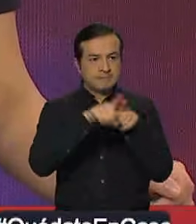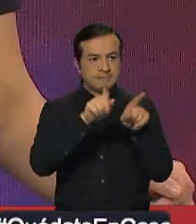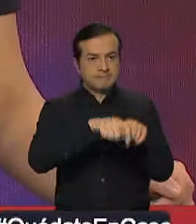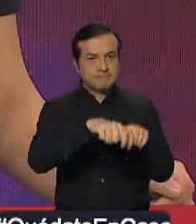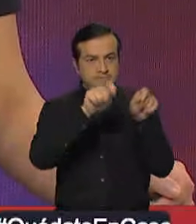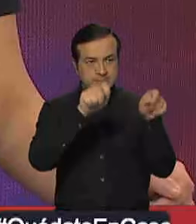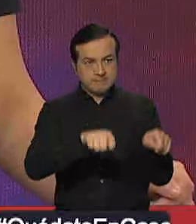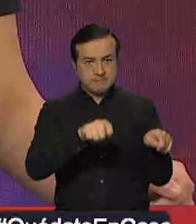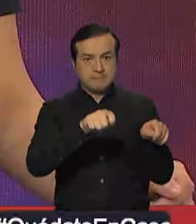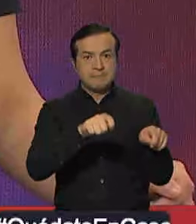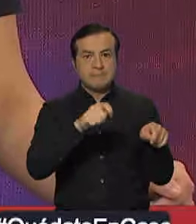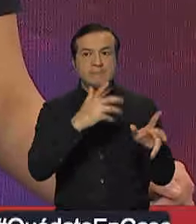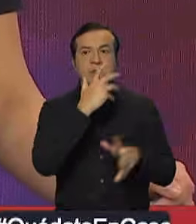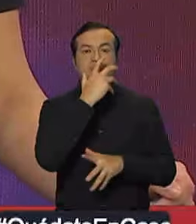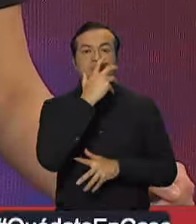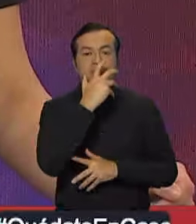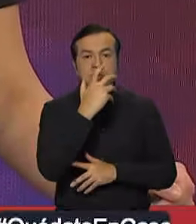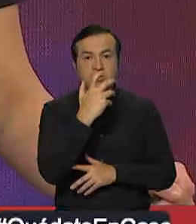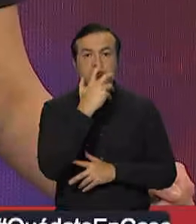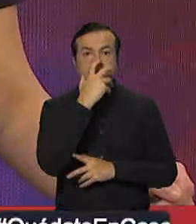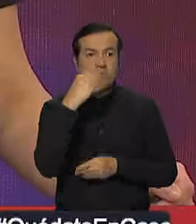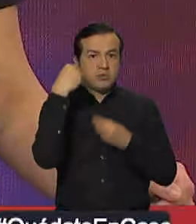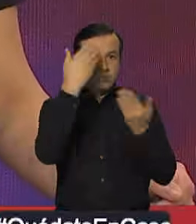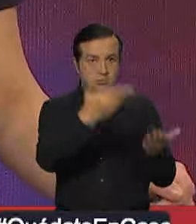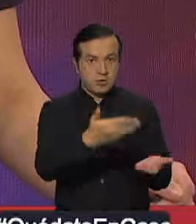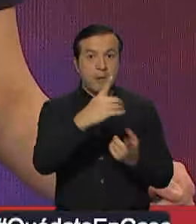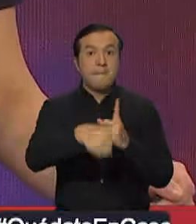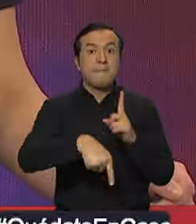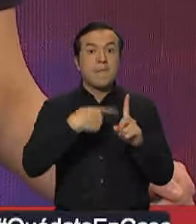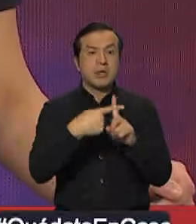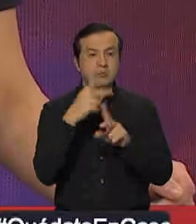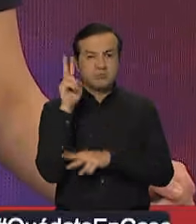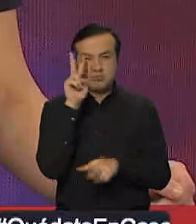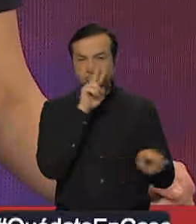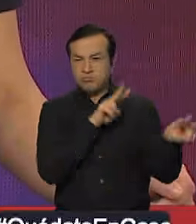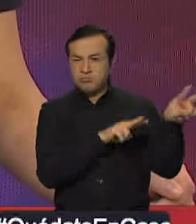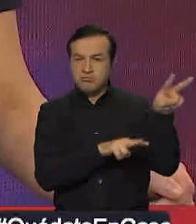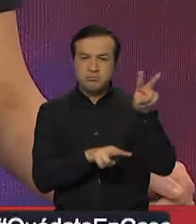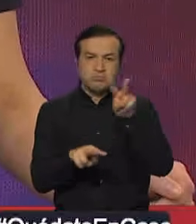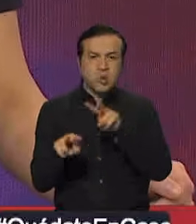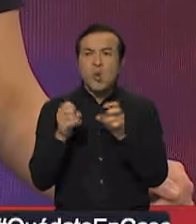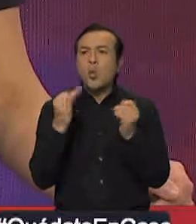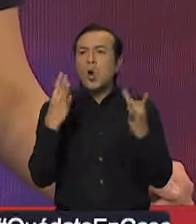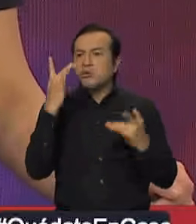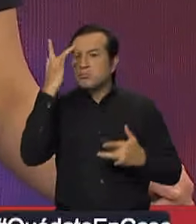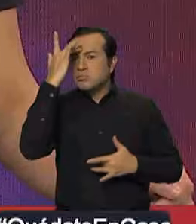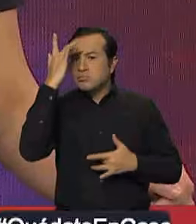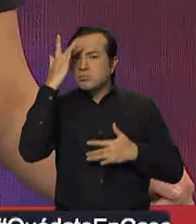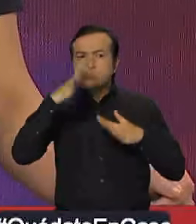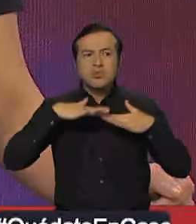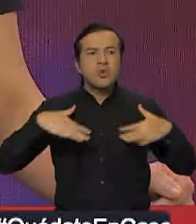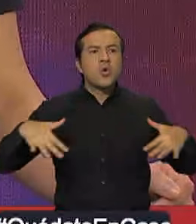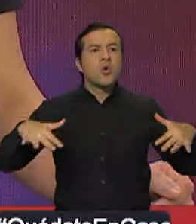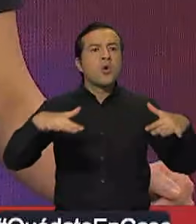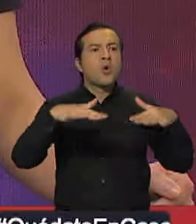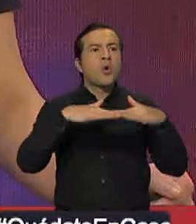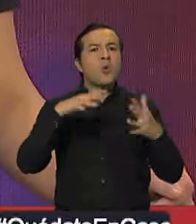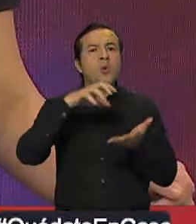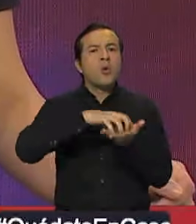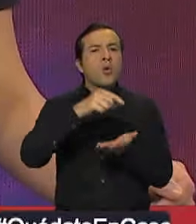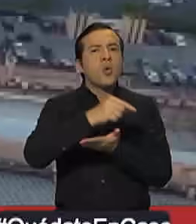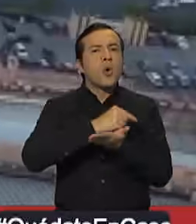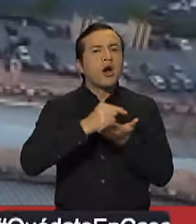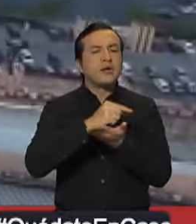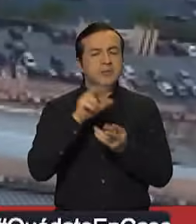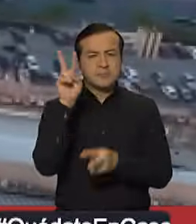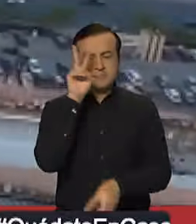la dotación de ventiladores artificiales y para realizar un estudio que permita conocer la tasa de contagio en el resto de cantones del Guayas.